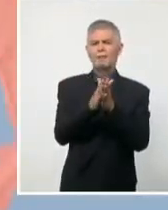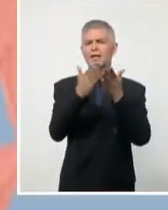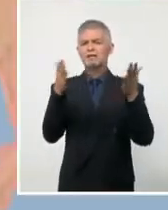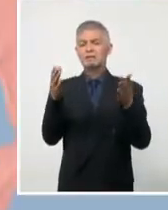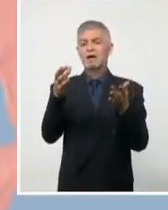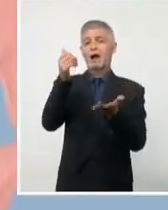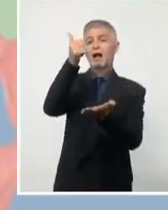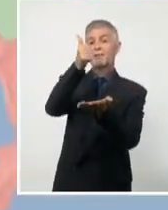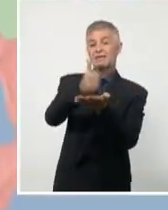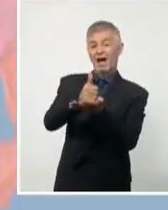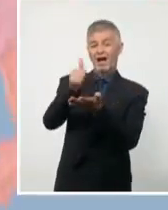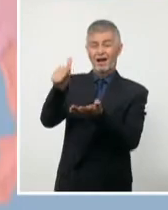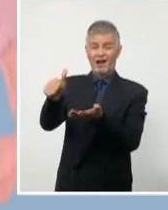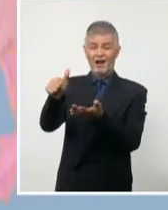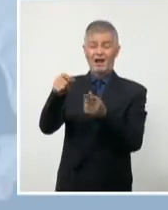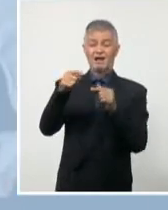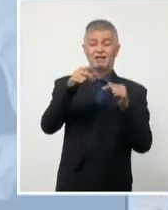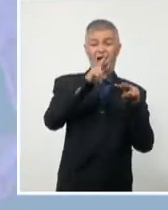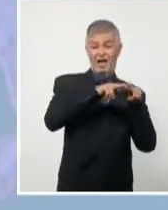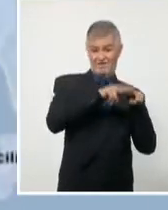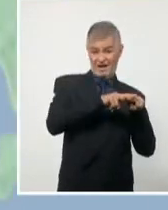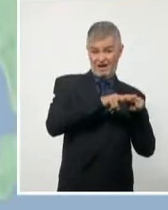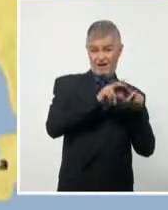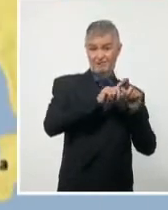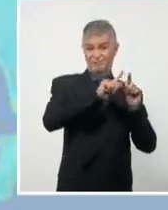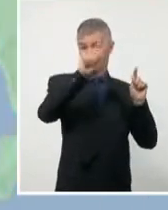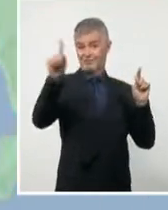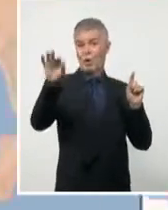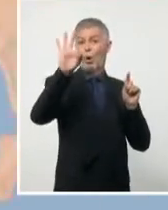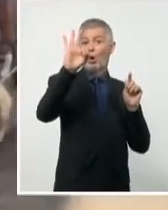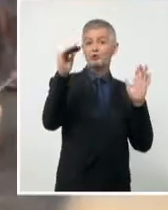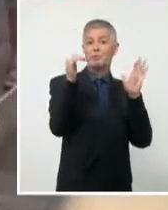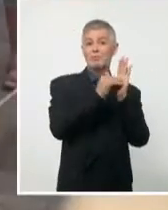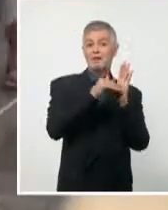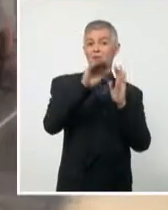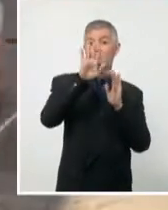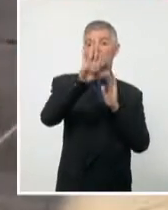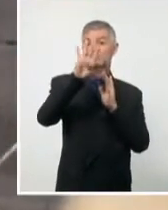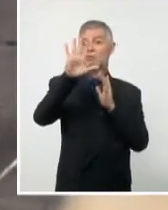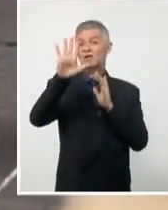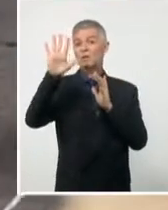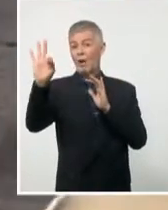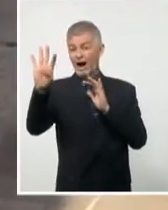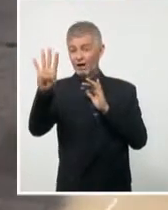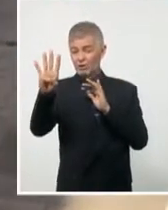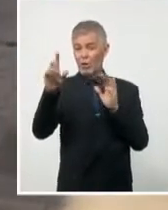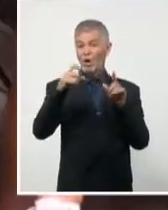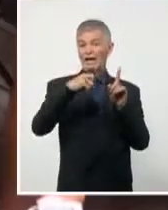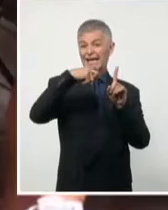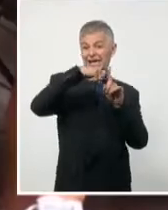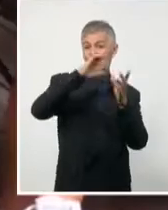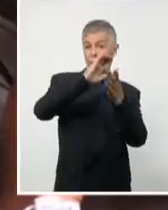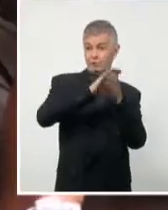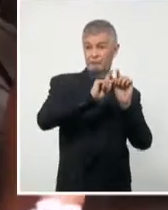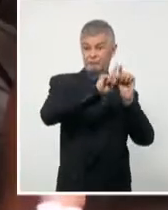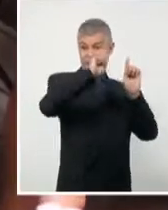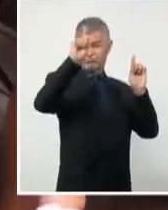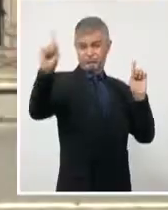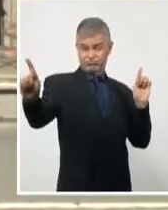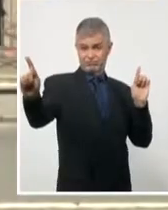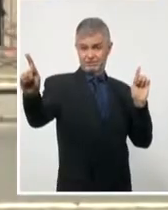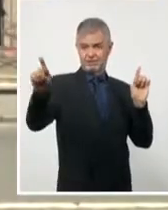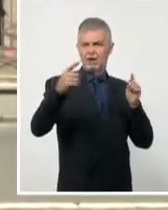La Habana lo separan unos 8.454 kilómetros. Sin embargo, no es distancia que impida cercanía o